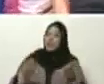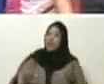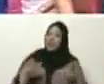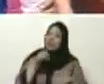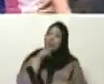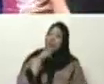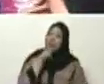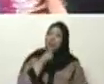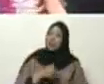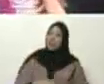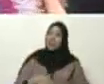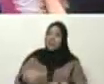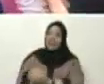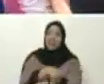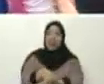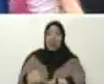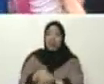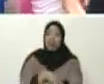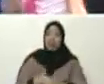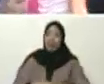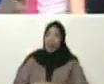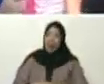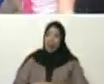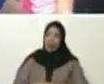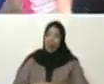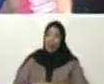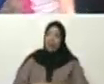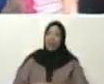salió a las calles a recorrer de palmo a palmo